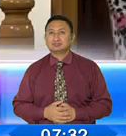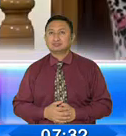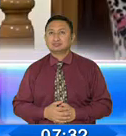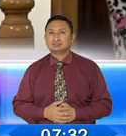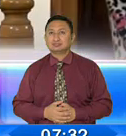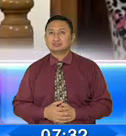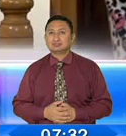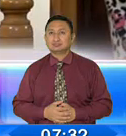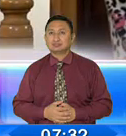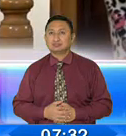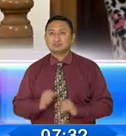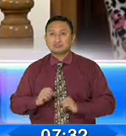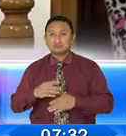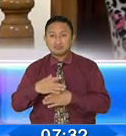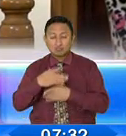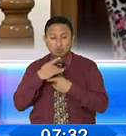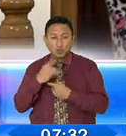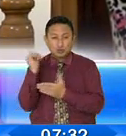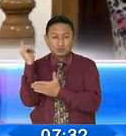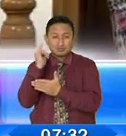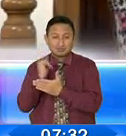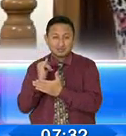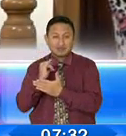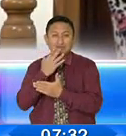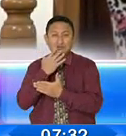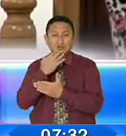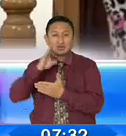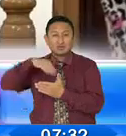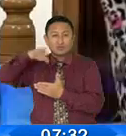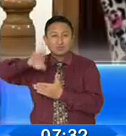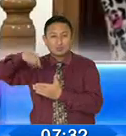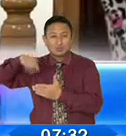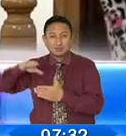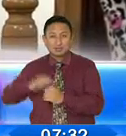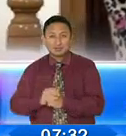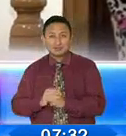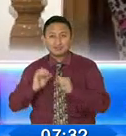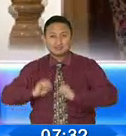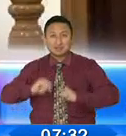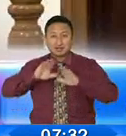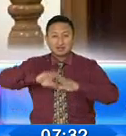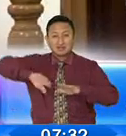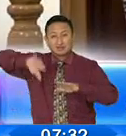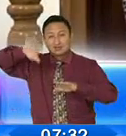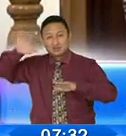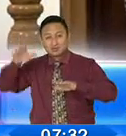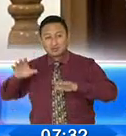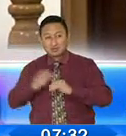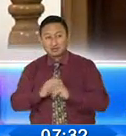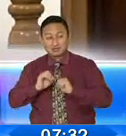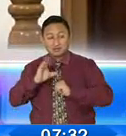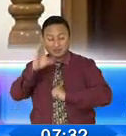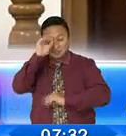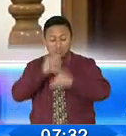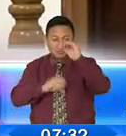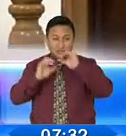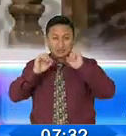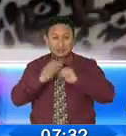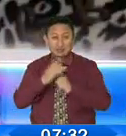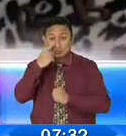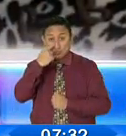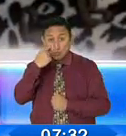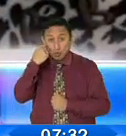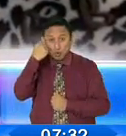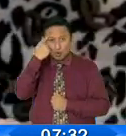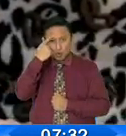Me gusta dibujar y pintar anime y paisajes. Eso estoy aprendiendo, ojos realistas. Dentro